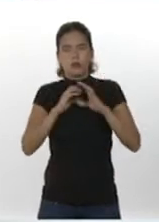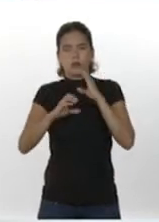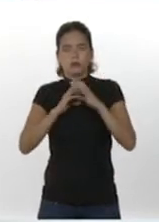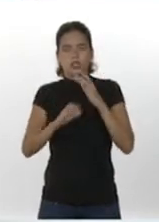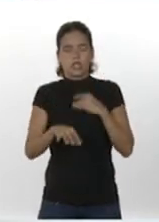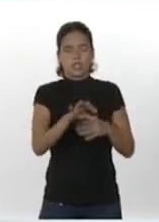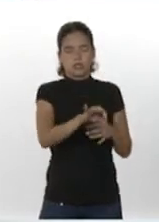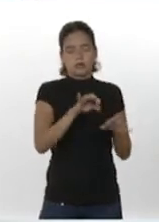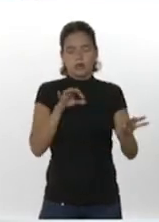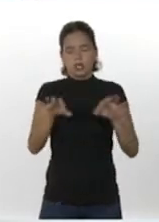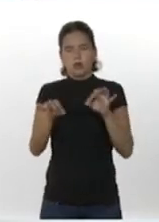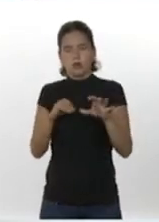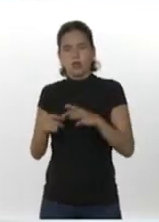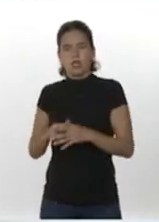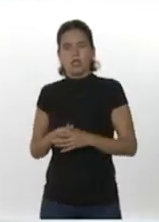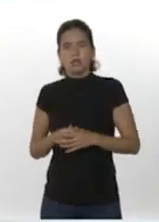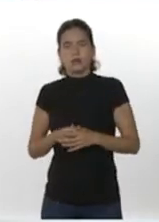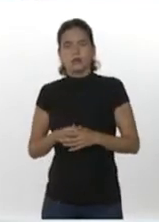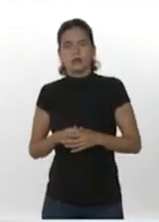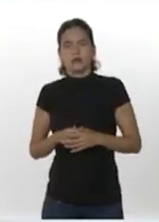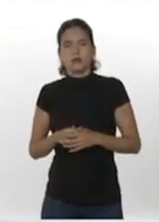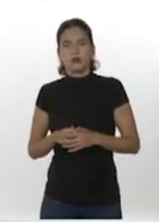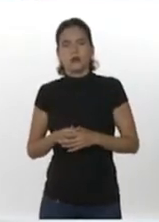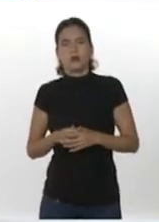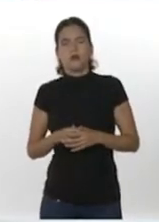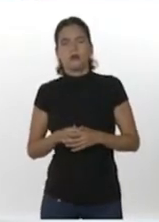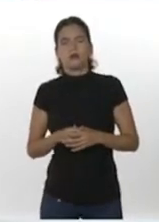escoger, podemos filtrar, podemos